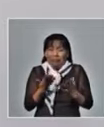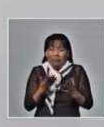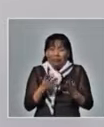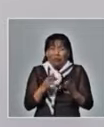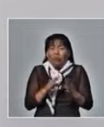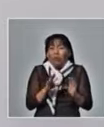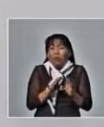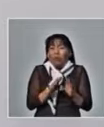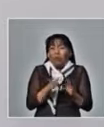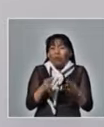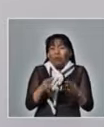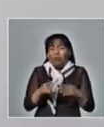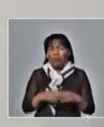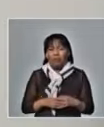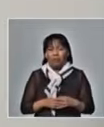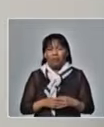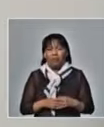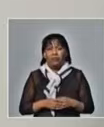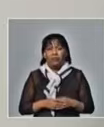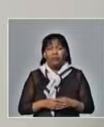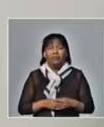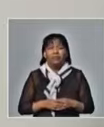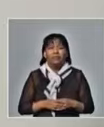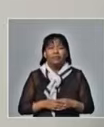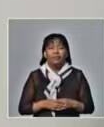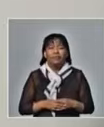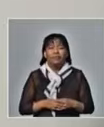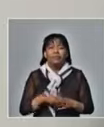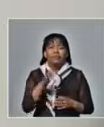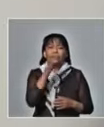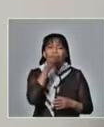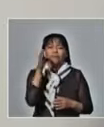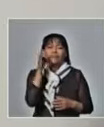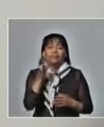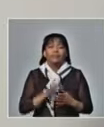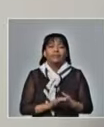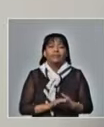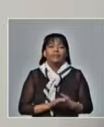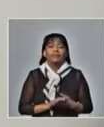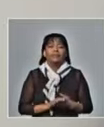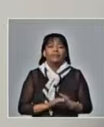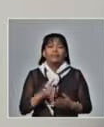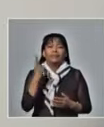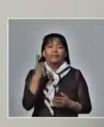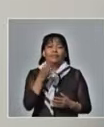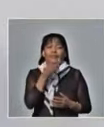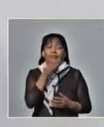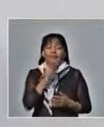tuyo. Gracias, candidato. El candidato Michel Chaín, derecho de contrarréplica, un minuto.